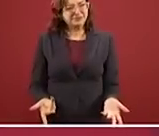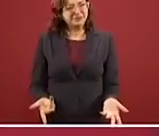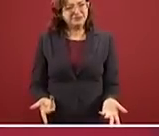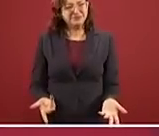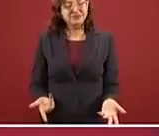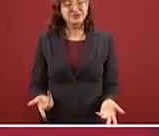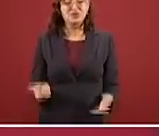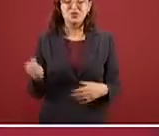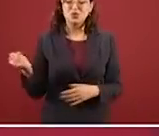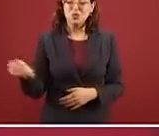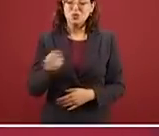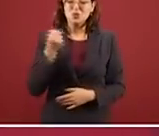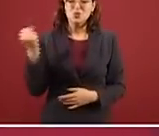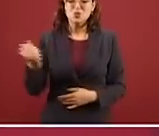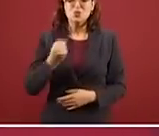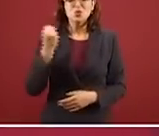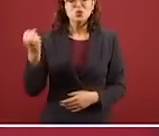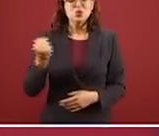Afortunadamente,